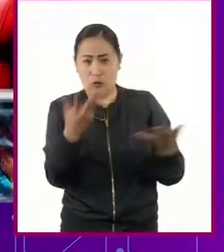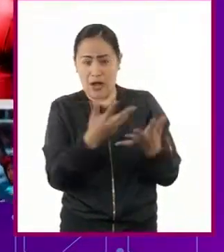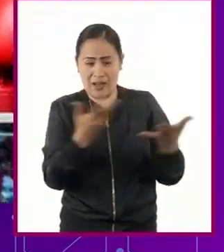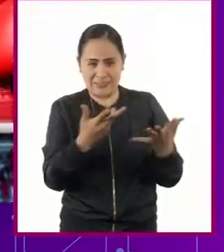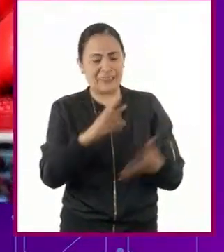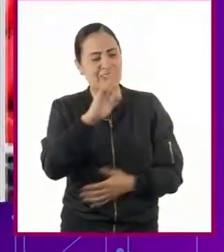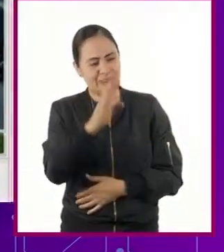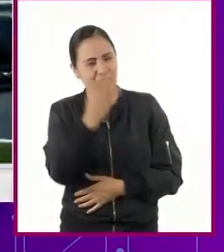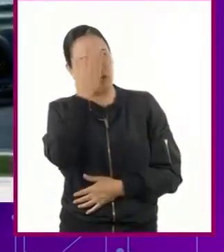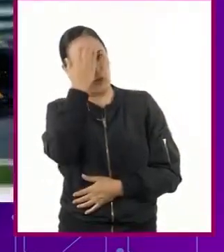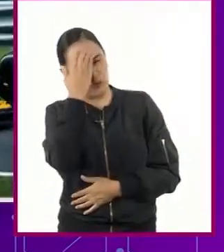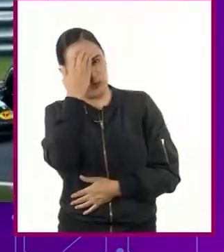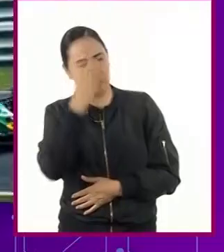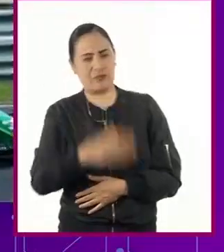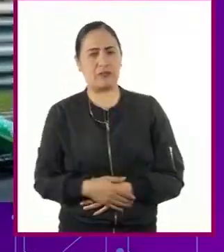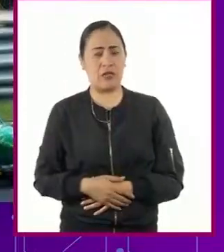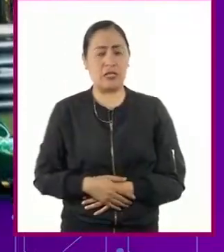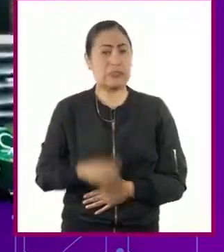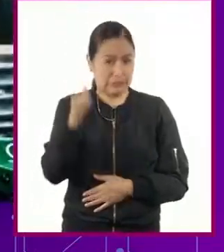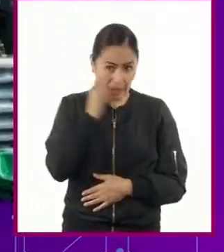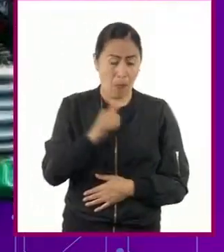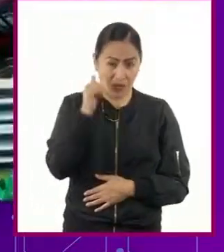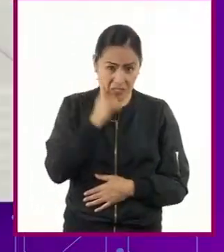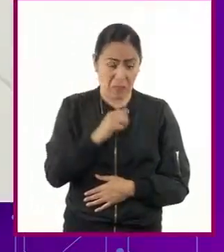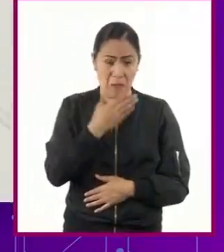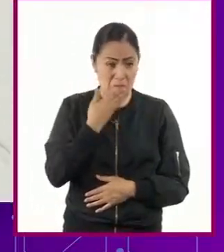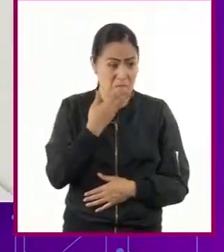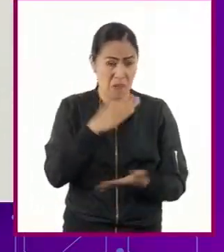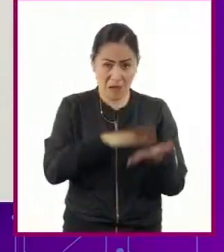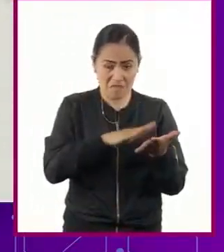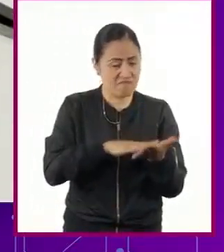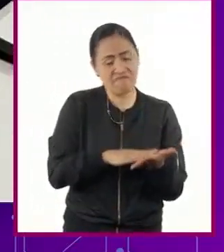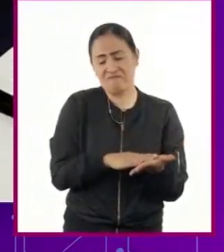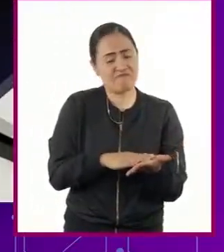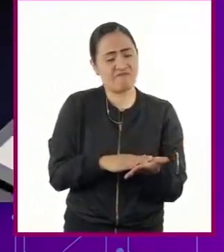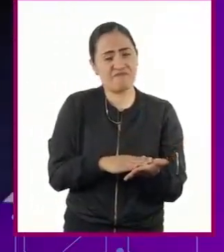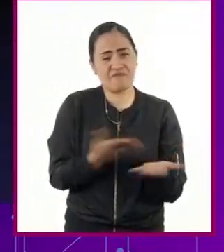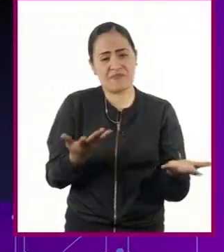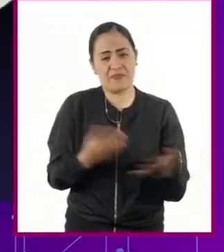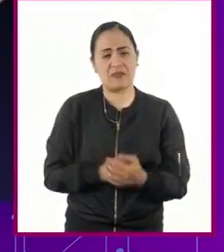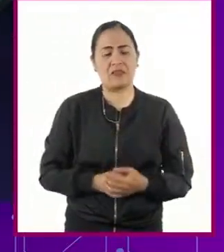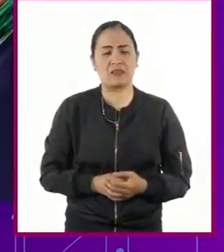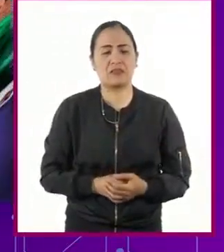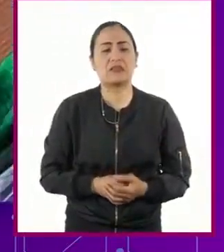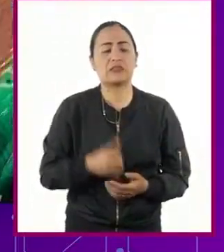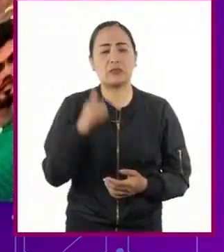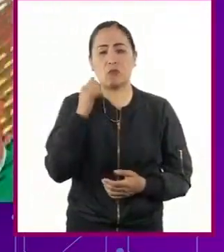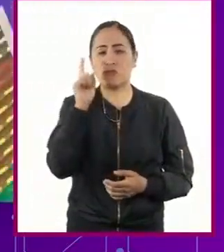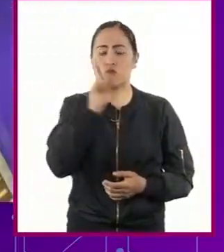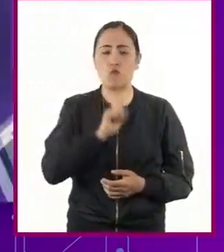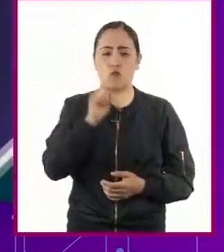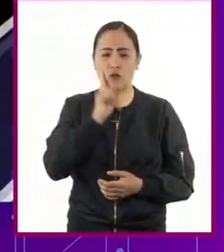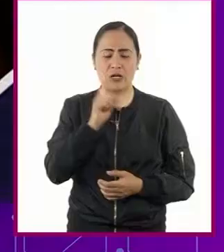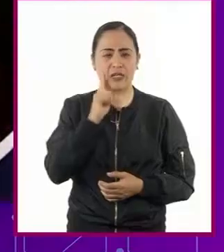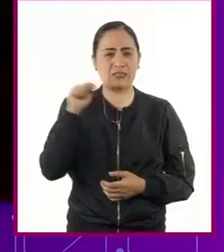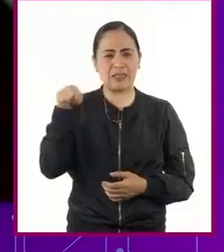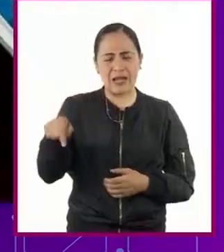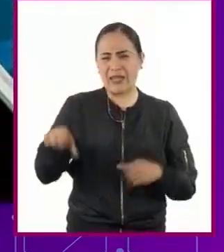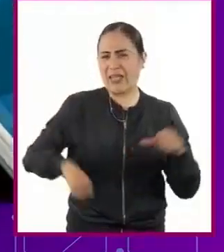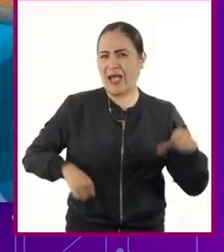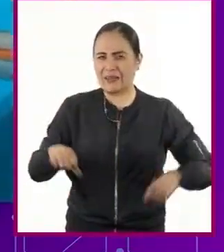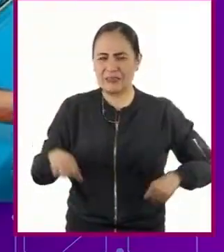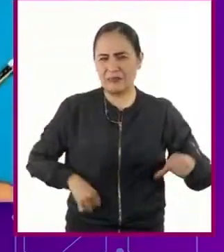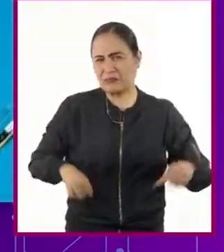aunque no en su momento en todos los casos. Históricamente, prevaleció el rol de las mujeres en actividades que